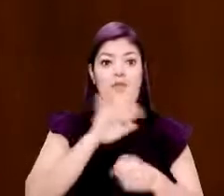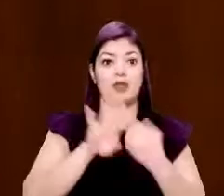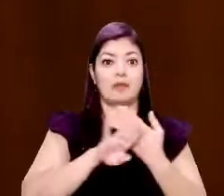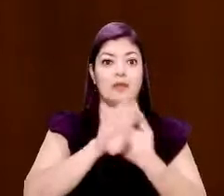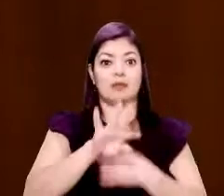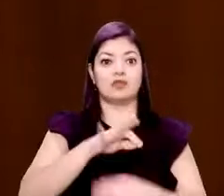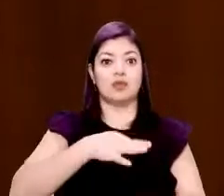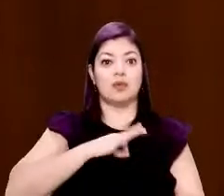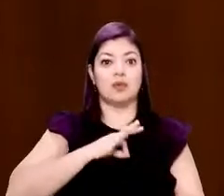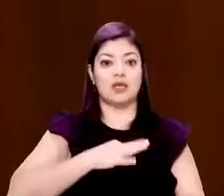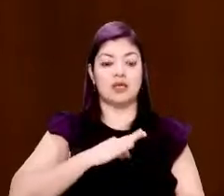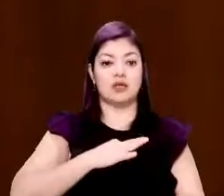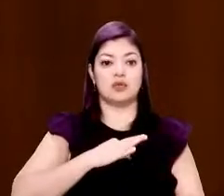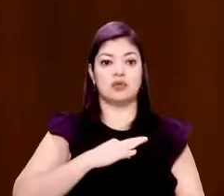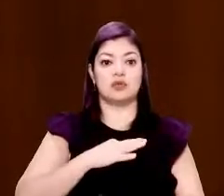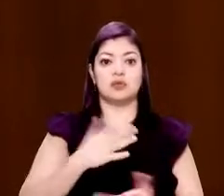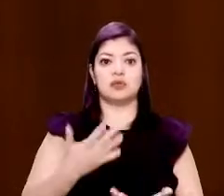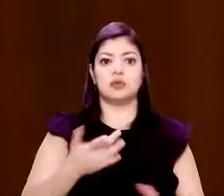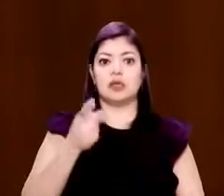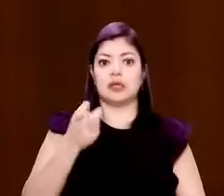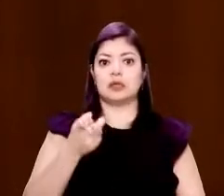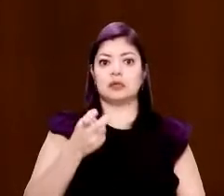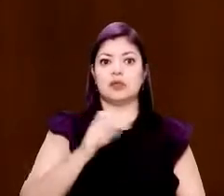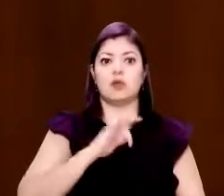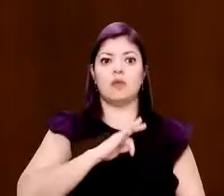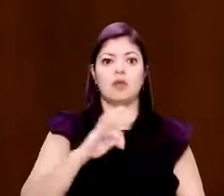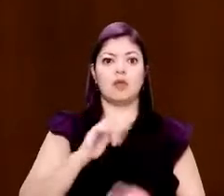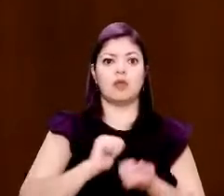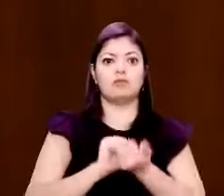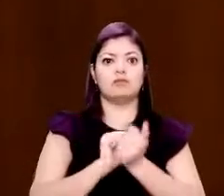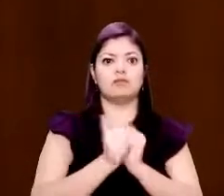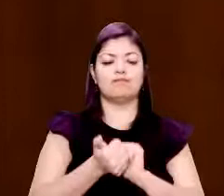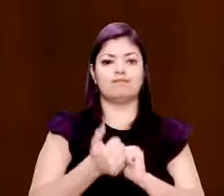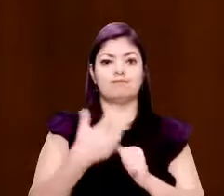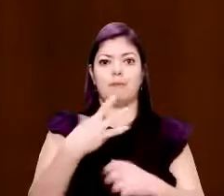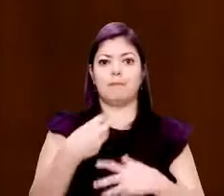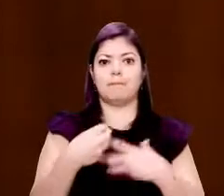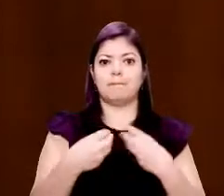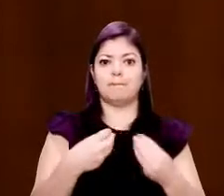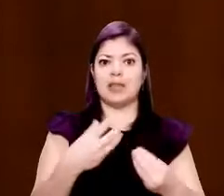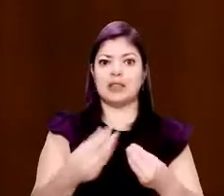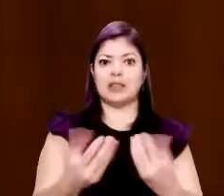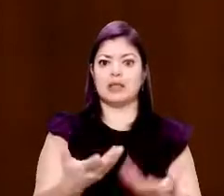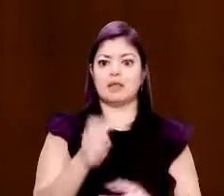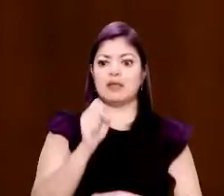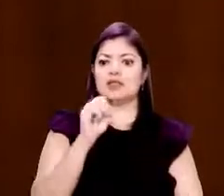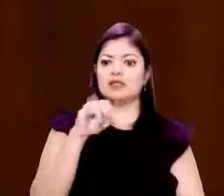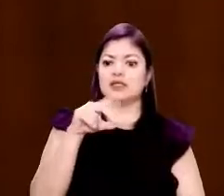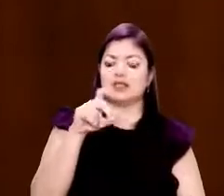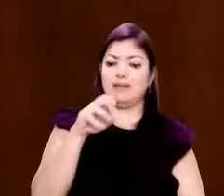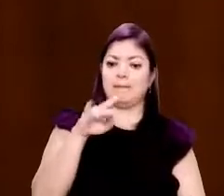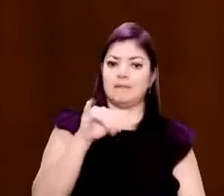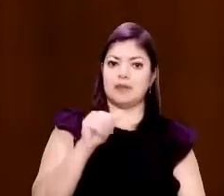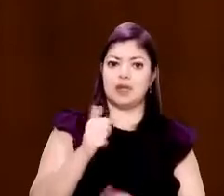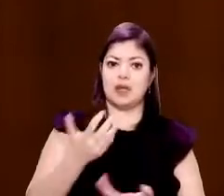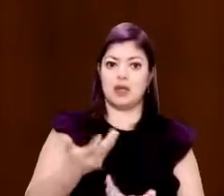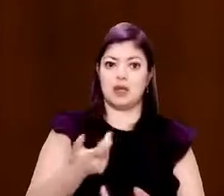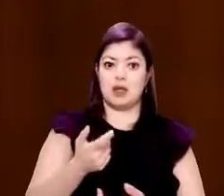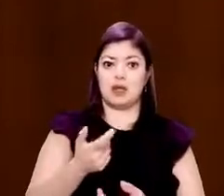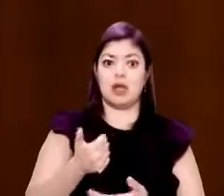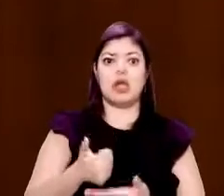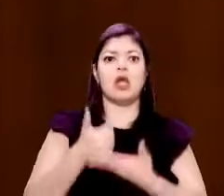virus e infecciones que puedan desarrollar pandemias y sindemias es justamente la